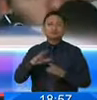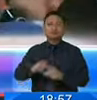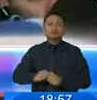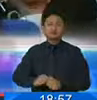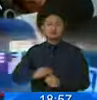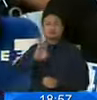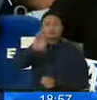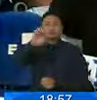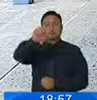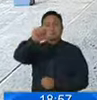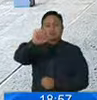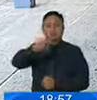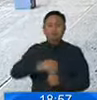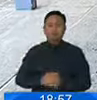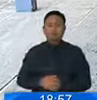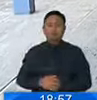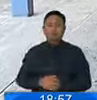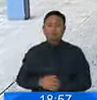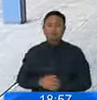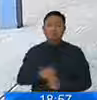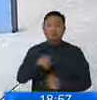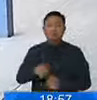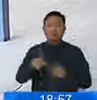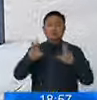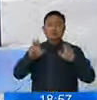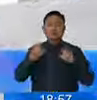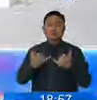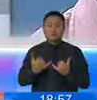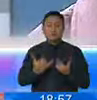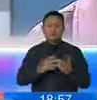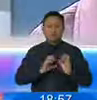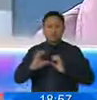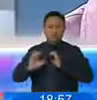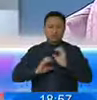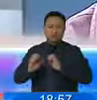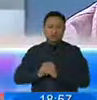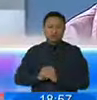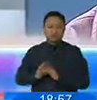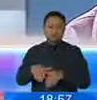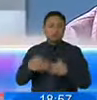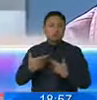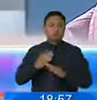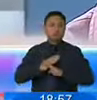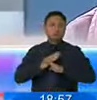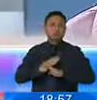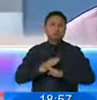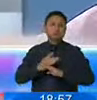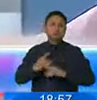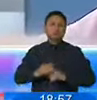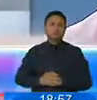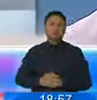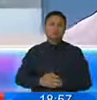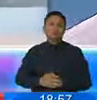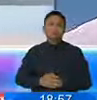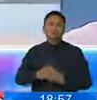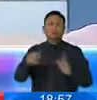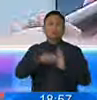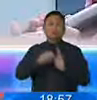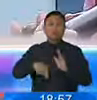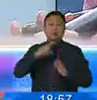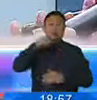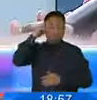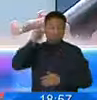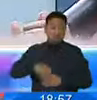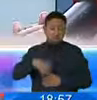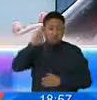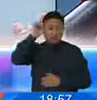secuestro a Fernando Balda. Y ese sería parte del tema de conversación. La defensa de Rafael Correa reaccionó al respecto.